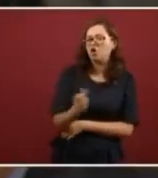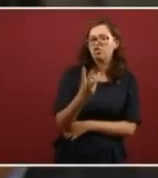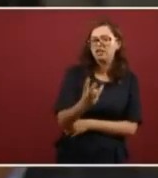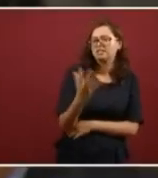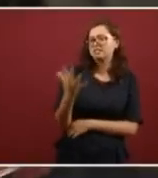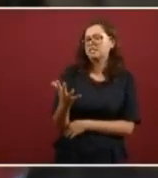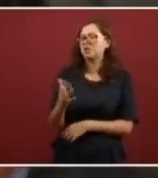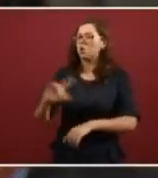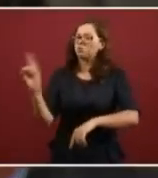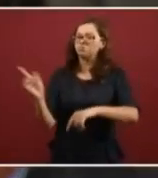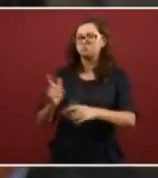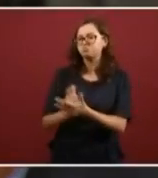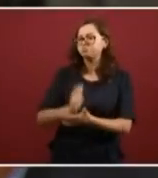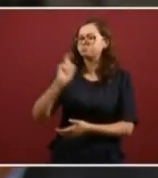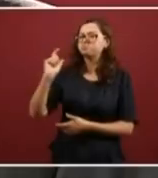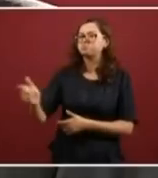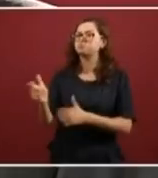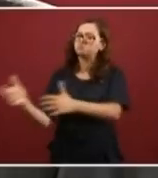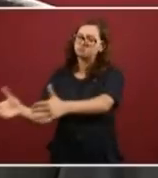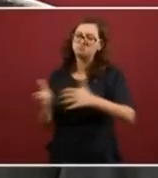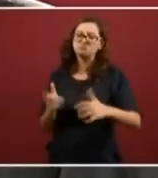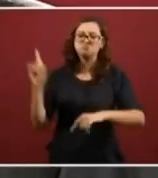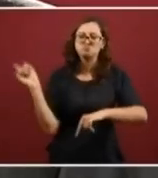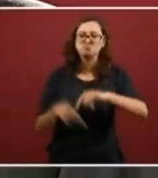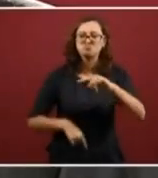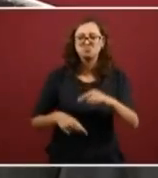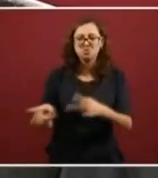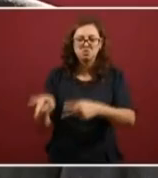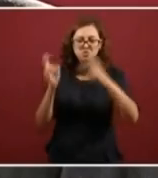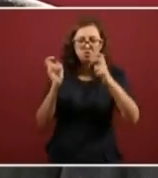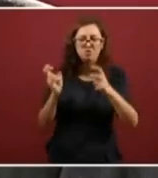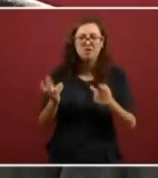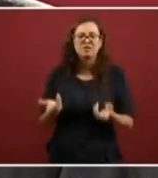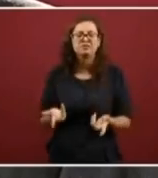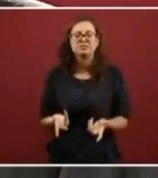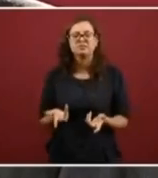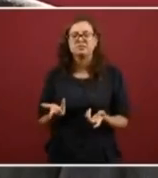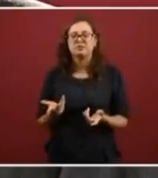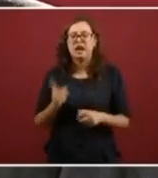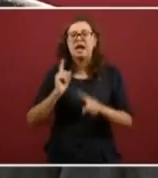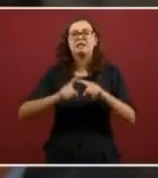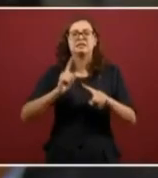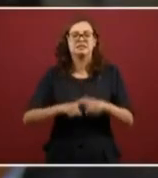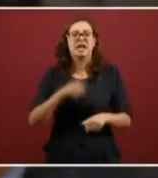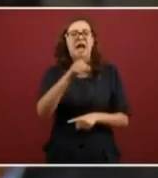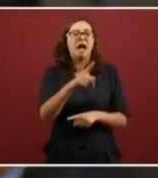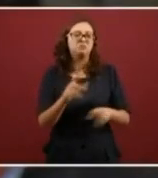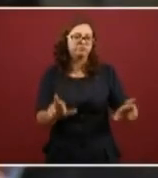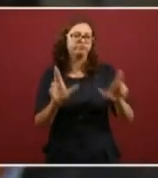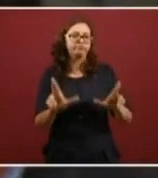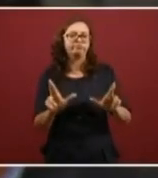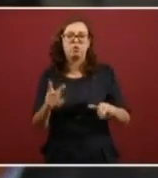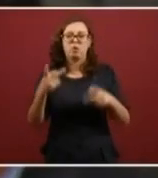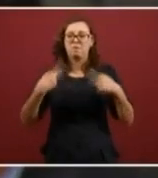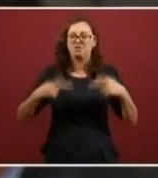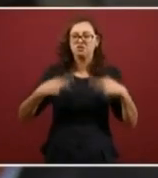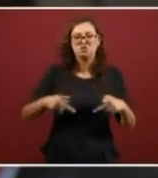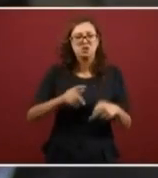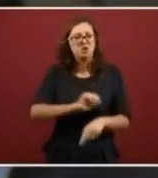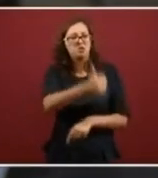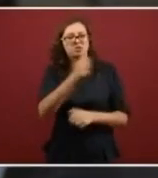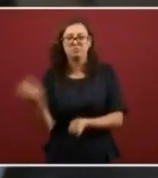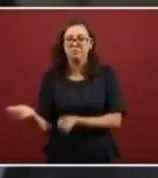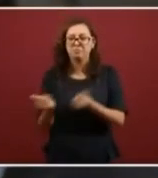demás se las decomisaban, o sea, se las quitaban, ¿no? Y se las dieron pues a caciques. Entonces, no sé si habrá